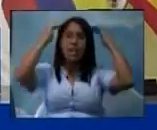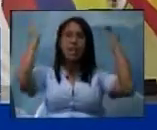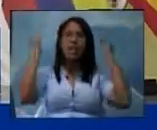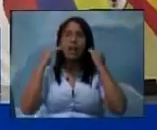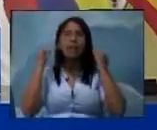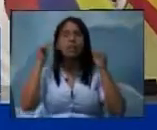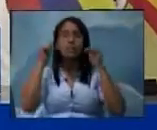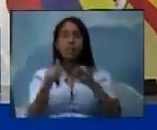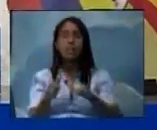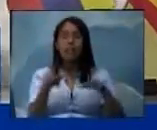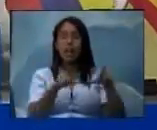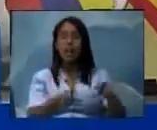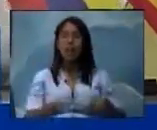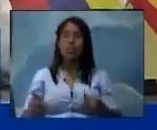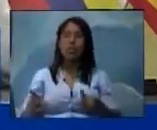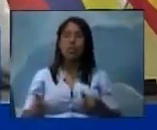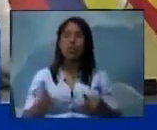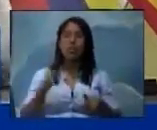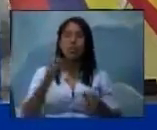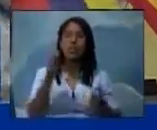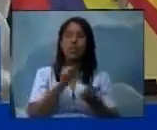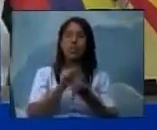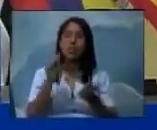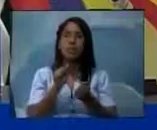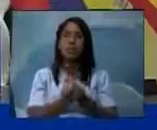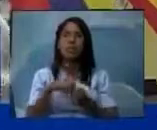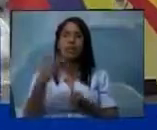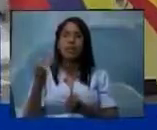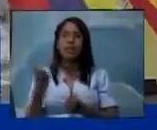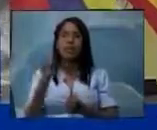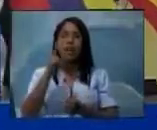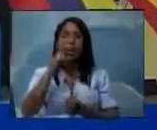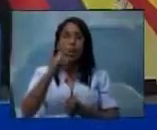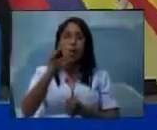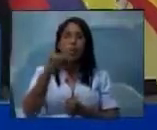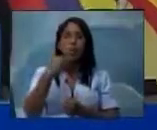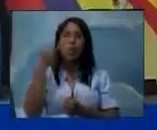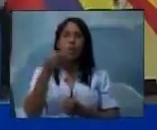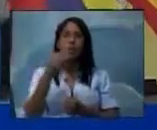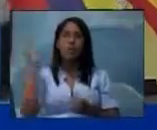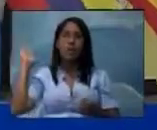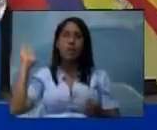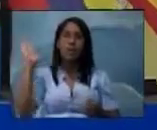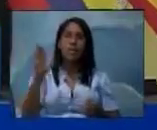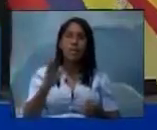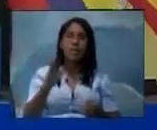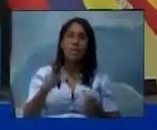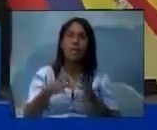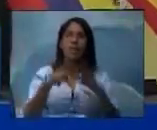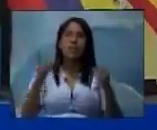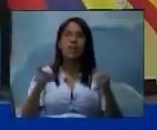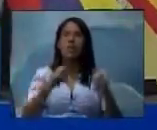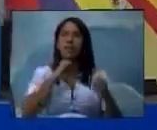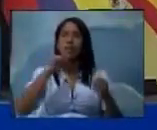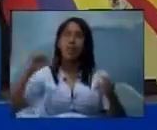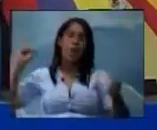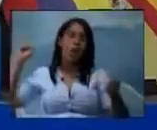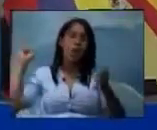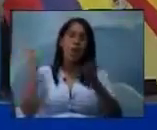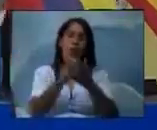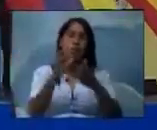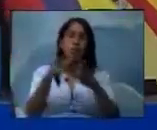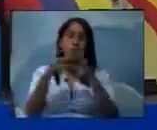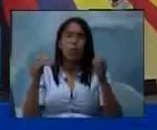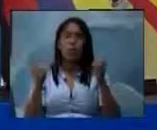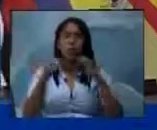del ángulo. Oiga bien, esa piedra que vio Daniel, que venía en el aire y que golpeó el